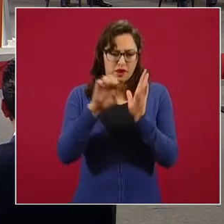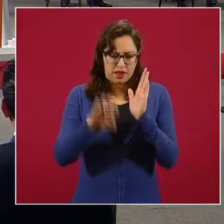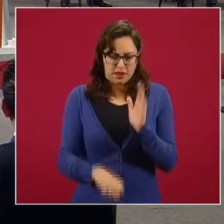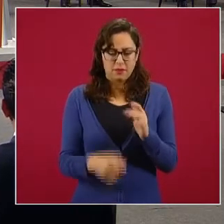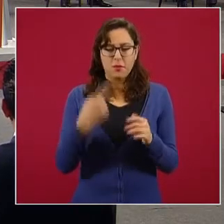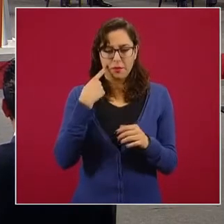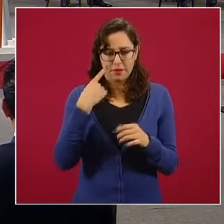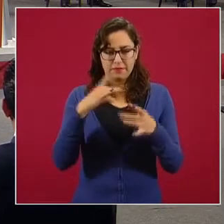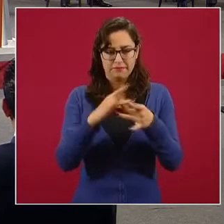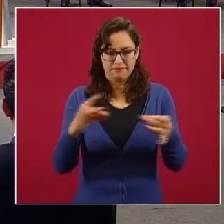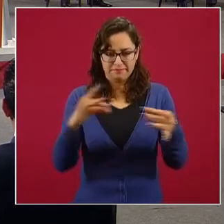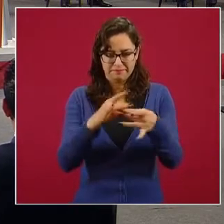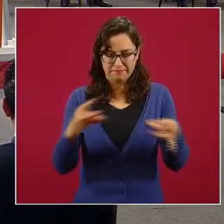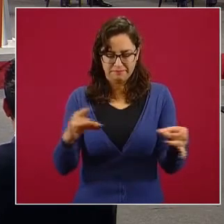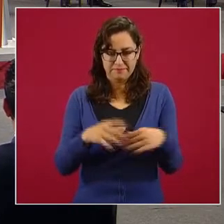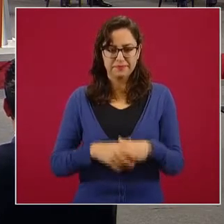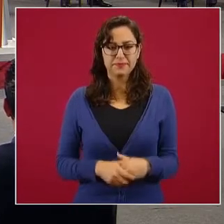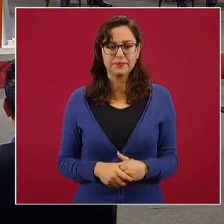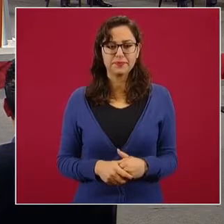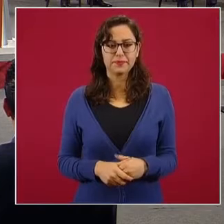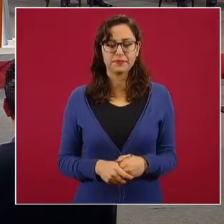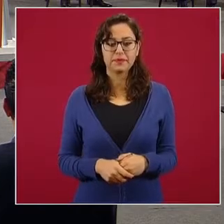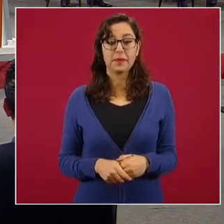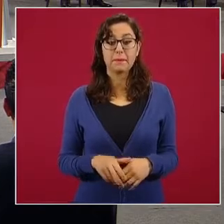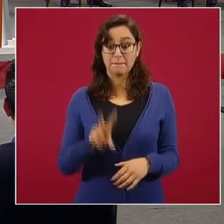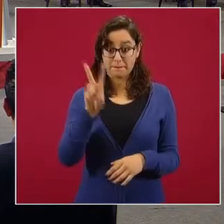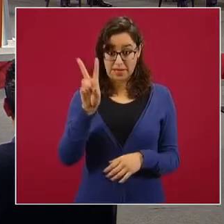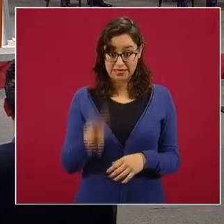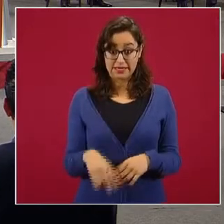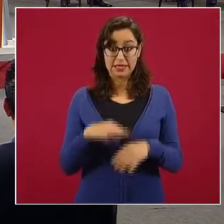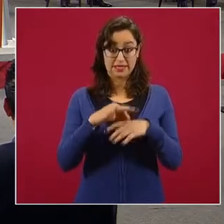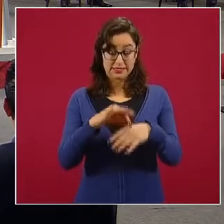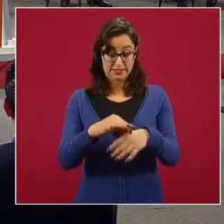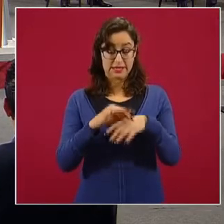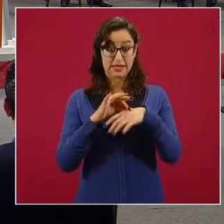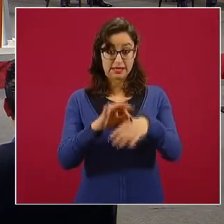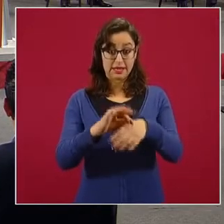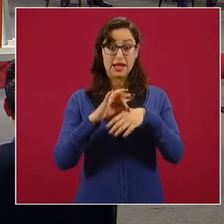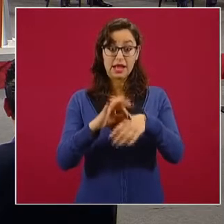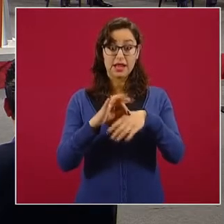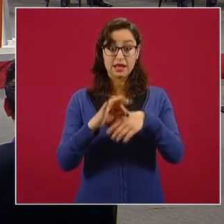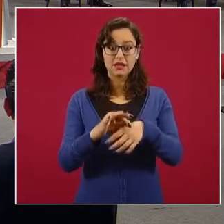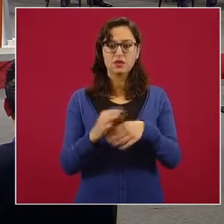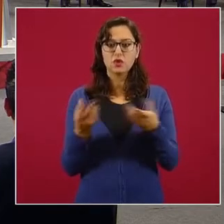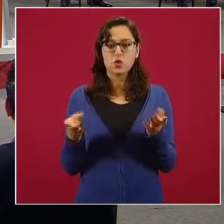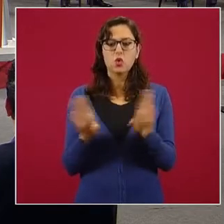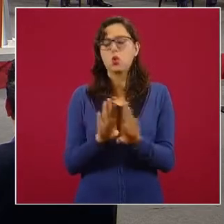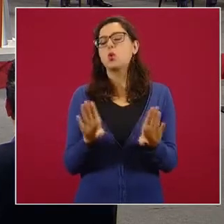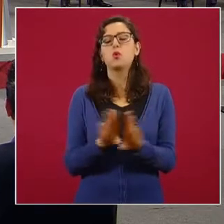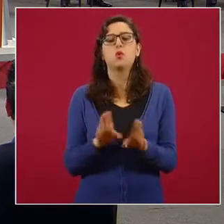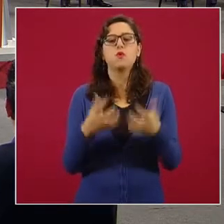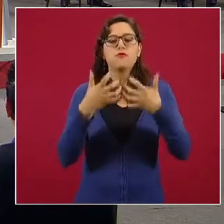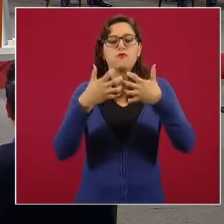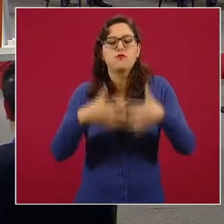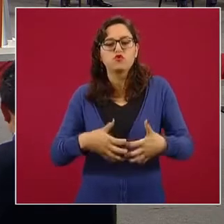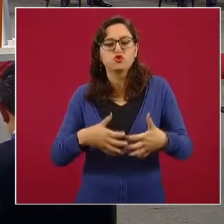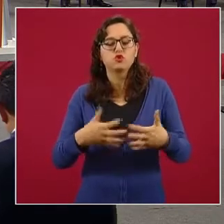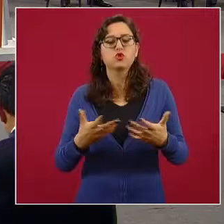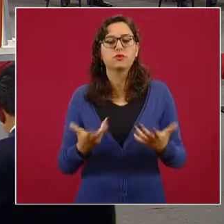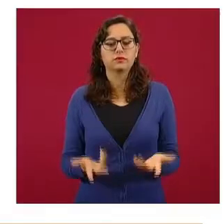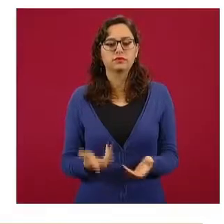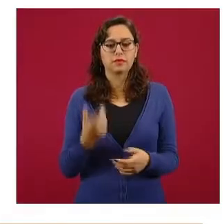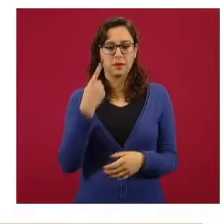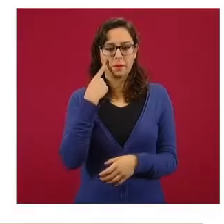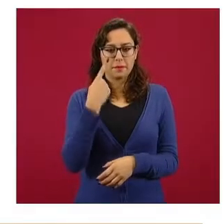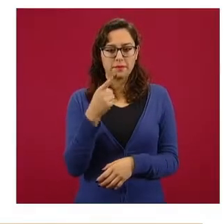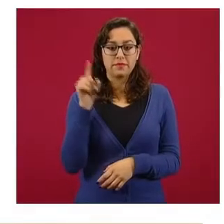operativos. Adelante. Es un ejemplo real para que podamos ver cuál es el esquema. Acudimos a un